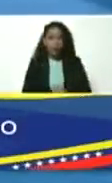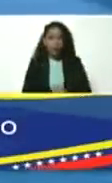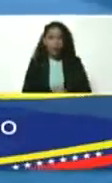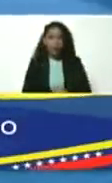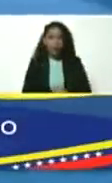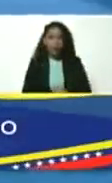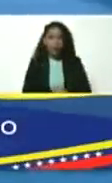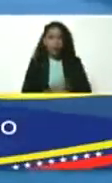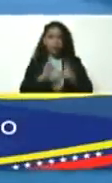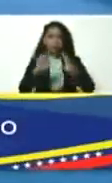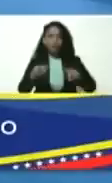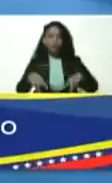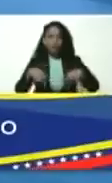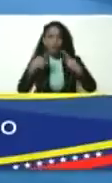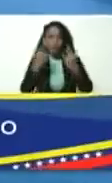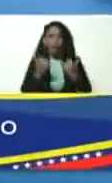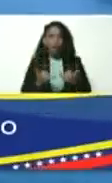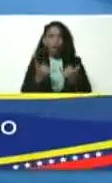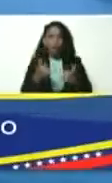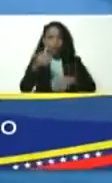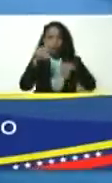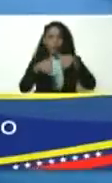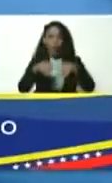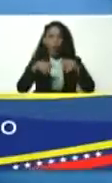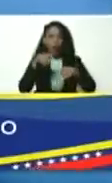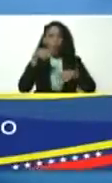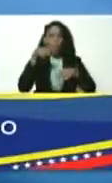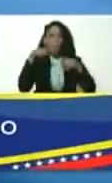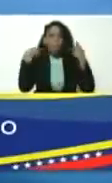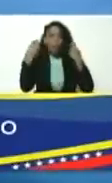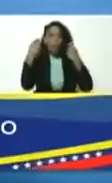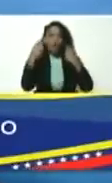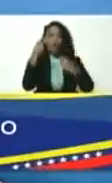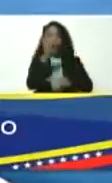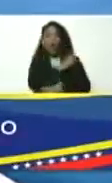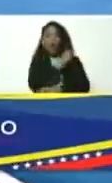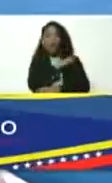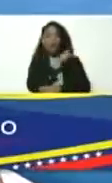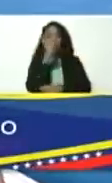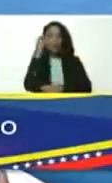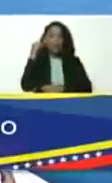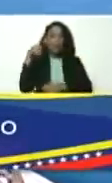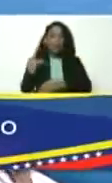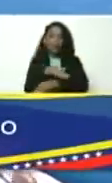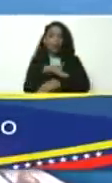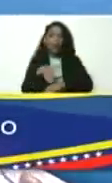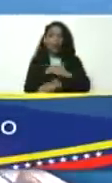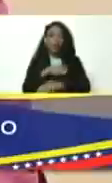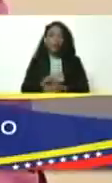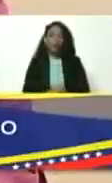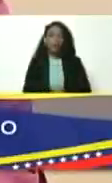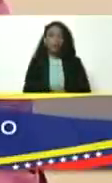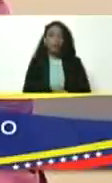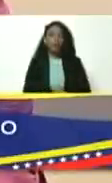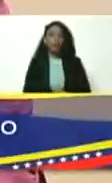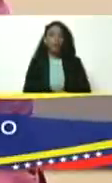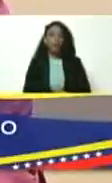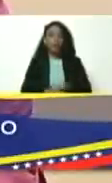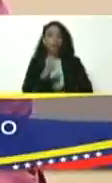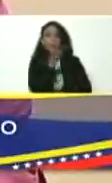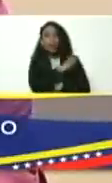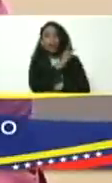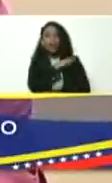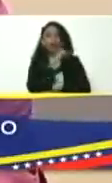la renovación y la elección por voto popular de los jefes y jefas de calle de los jefes y jefas